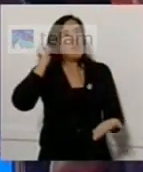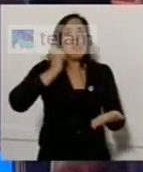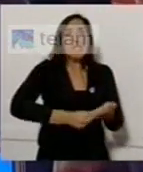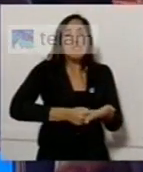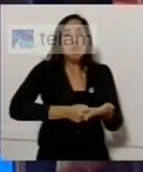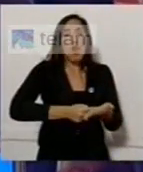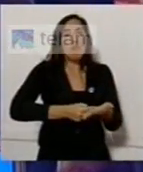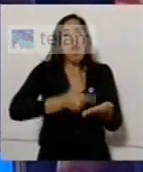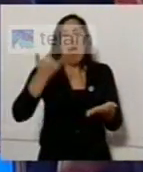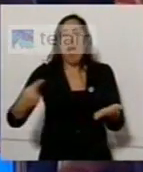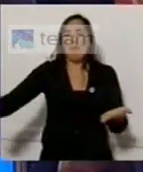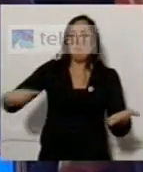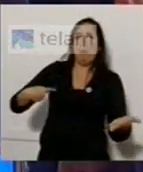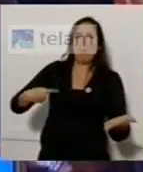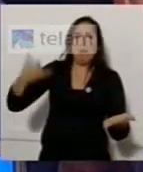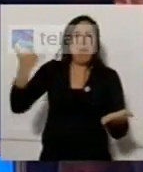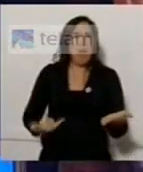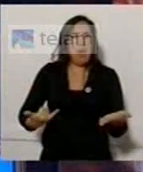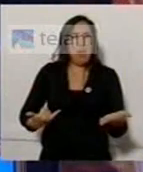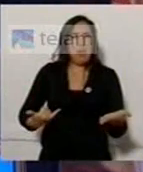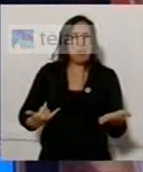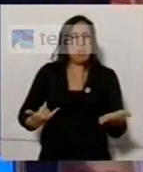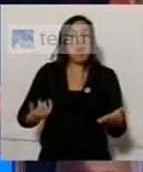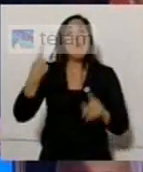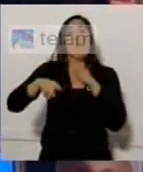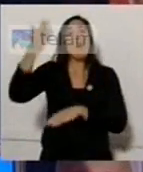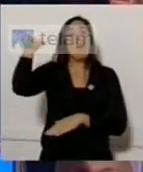un ataque. Cuando él decidió